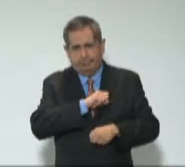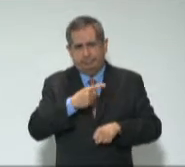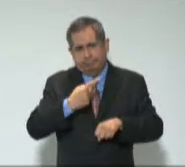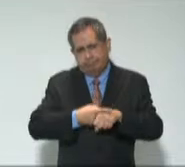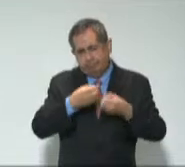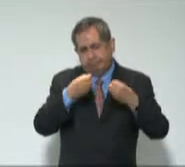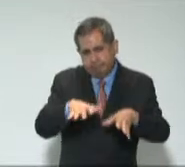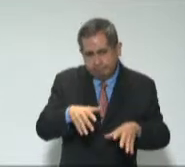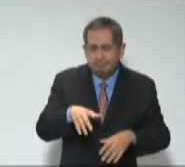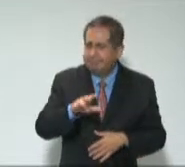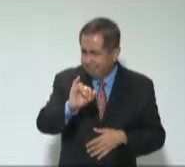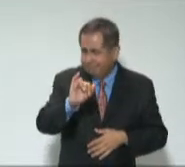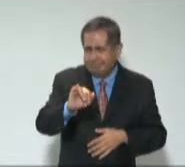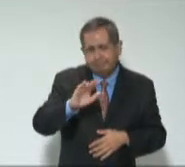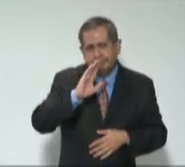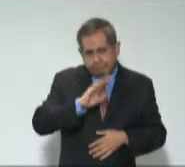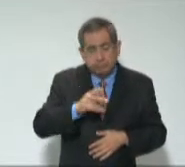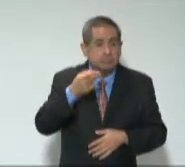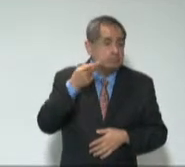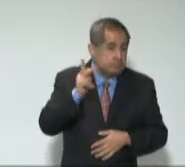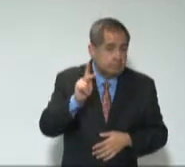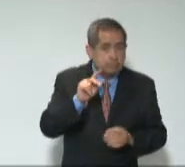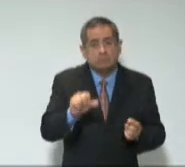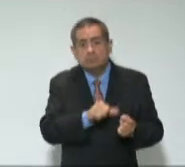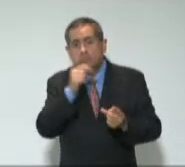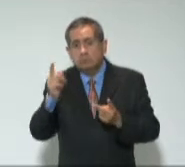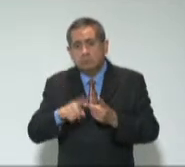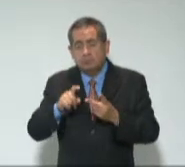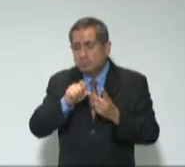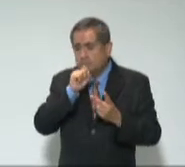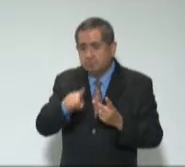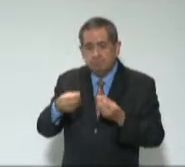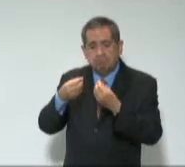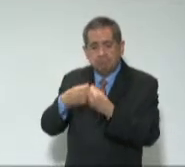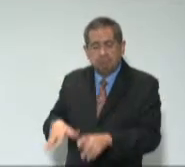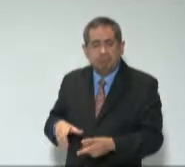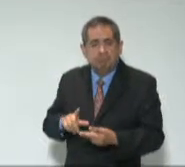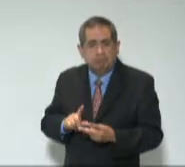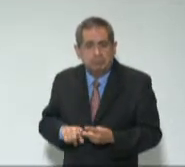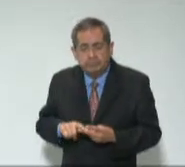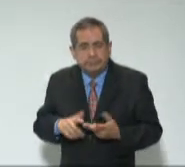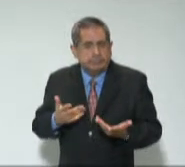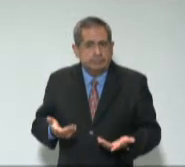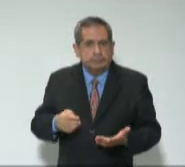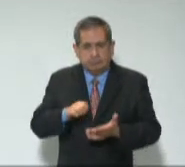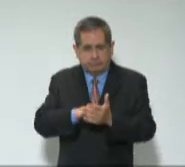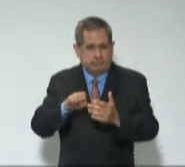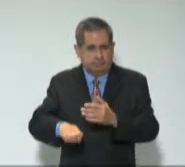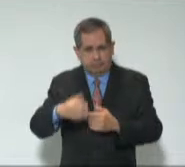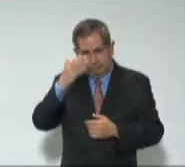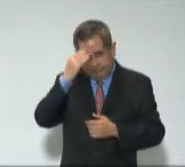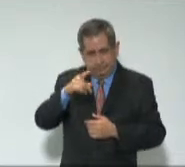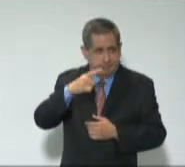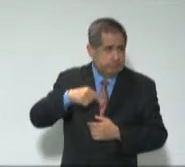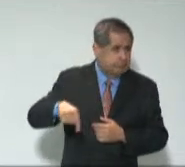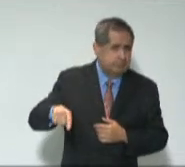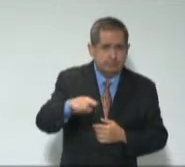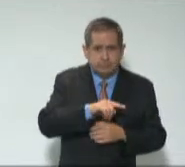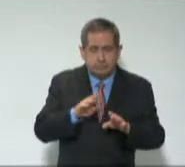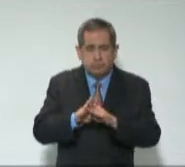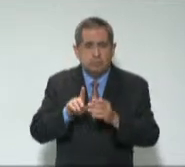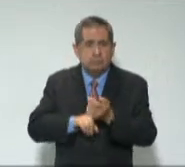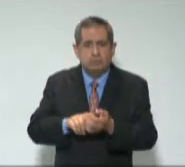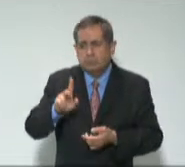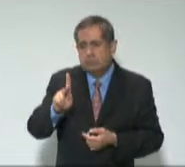También ha tenido repercusiones muy importantes en otras áreas en en este caso Esta es la reducción proyectada del producto